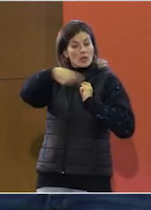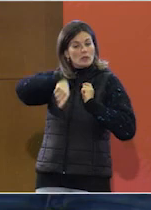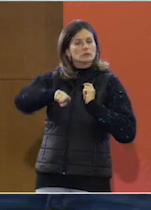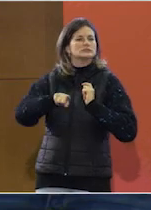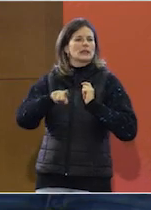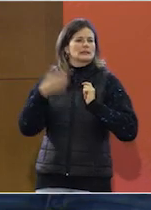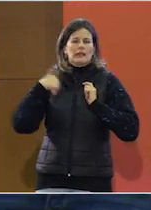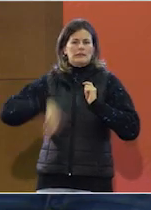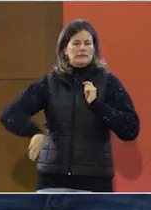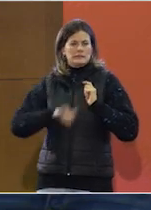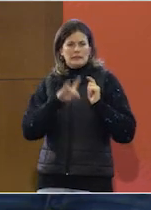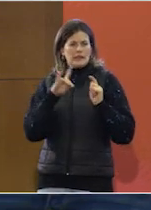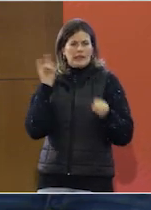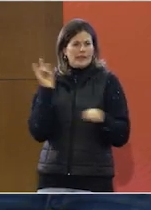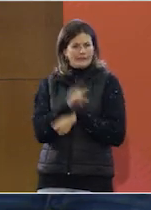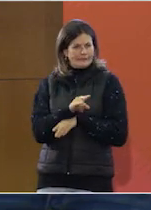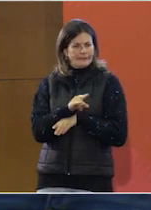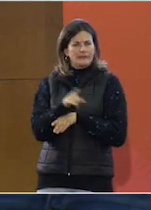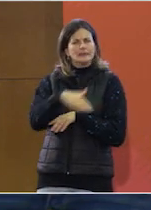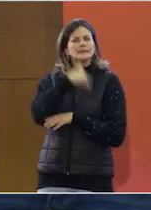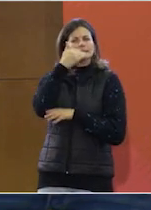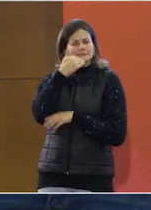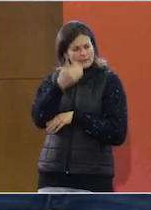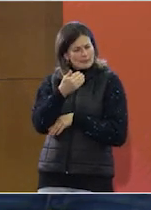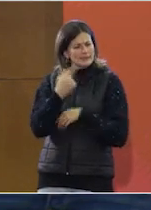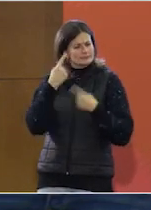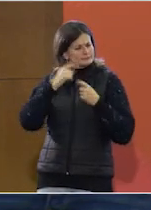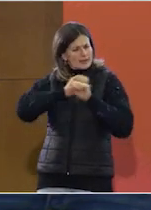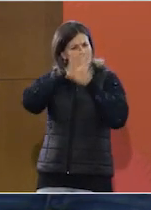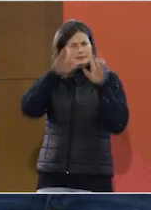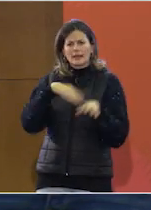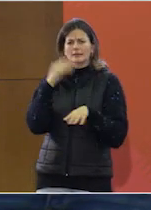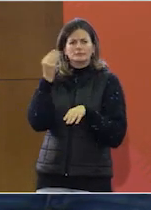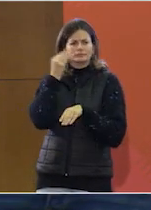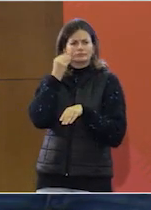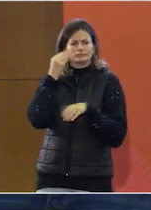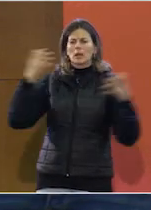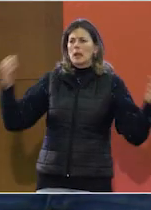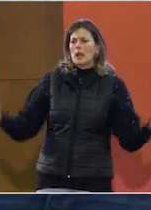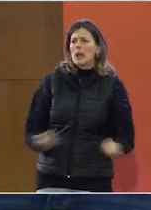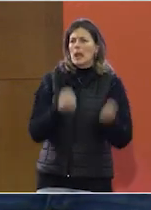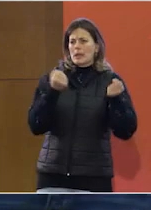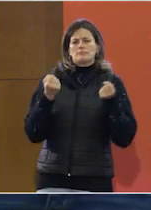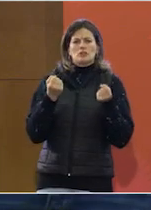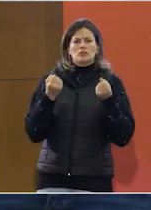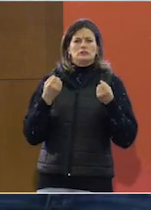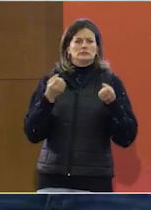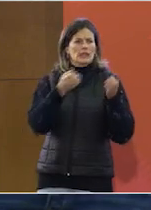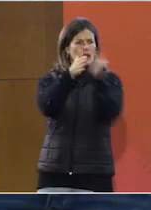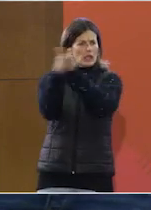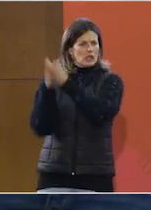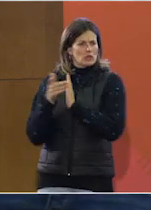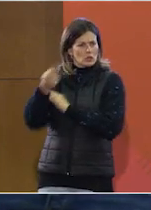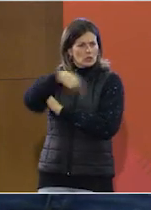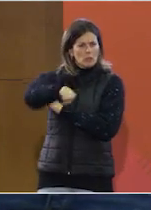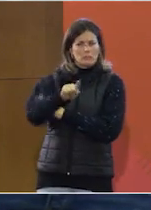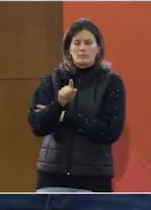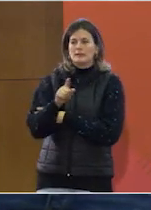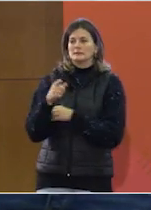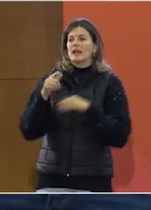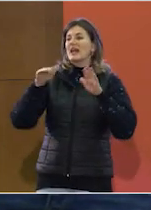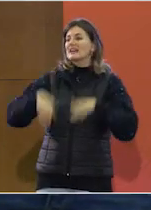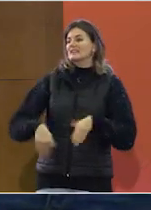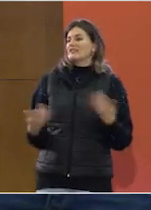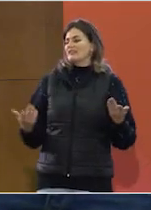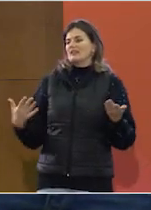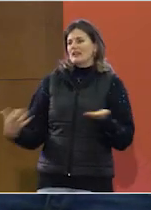han mentido, siendo conscientes de que estaban mintiendo a millones de sus compatriotas. Y tarde o temprano sus